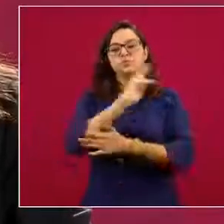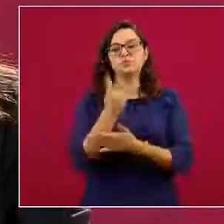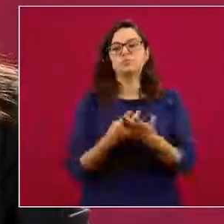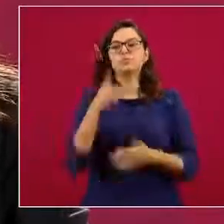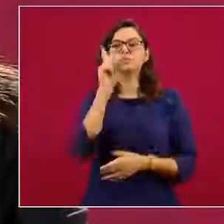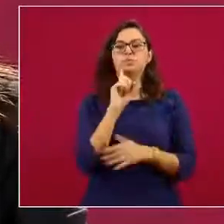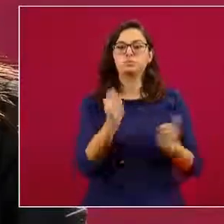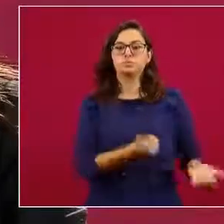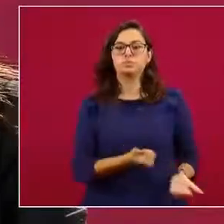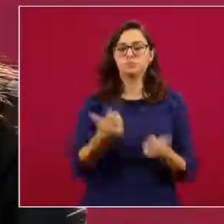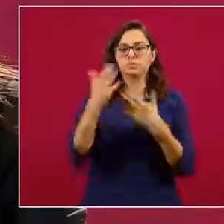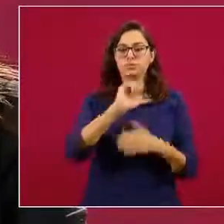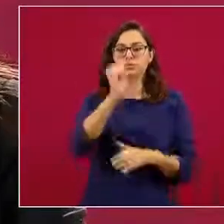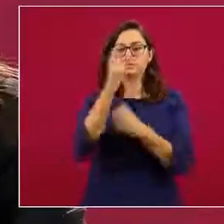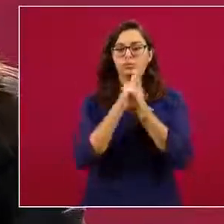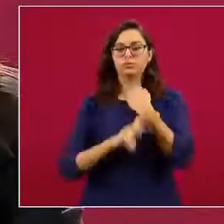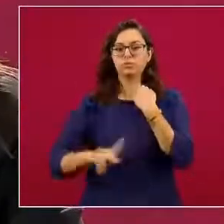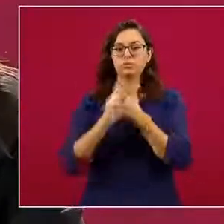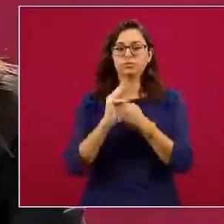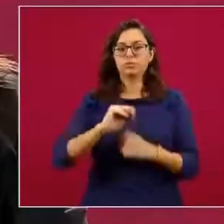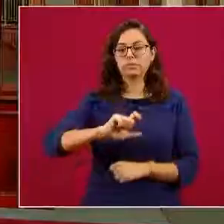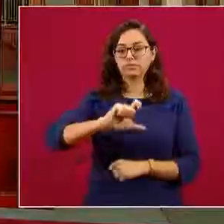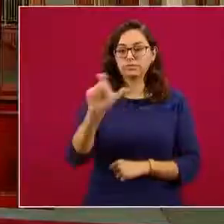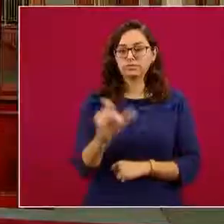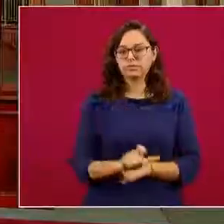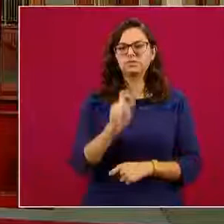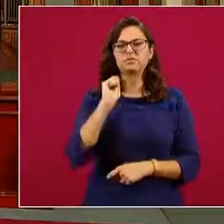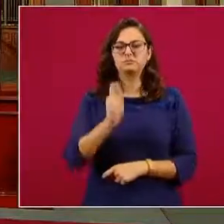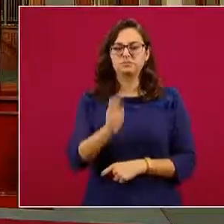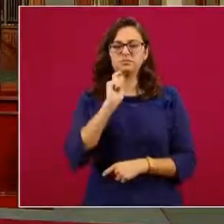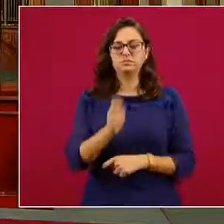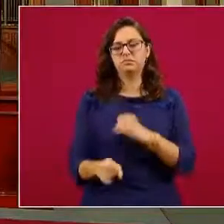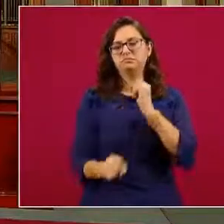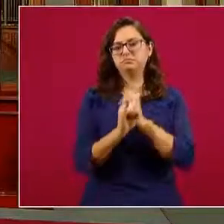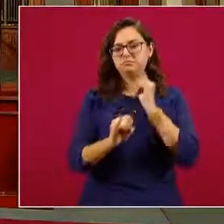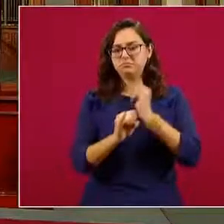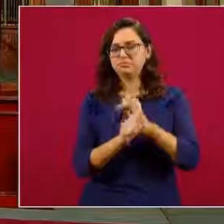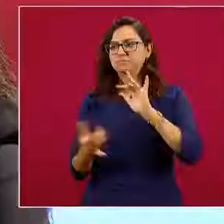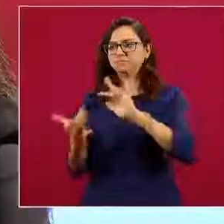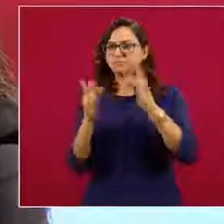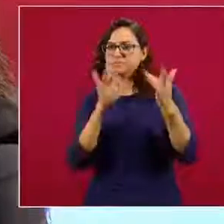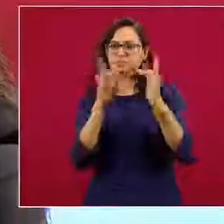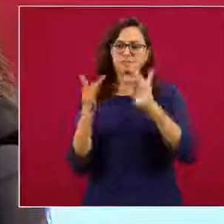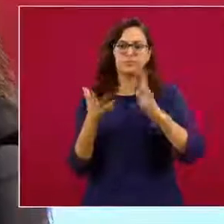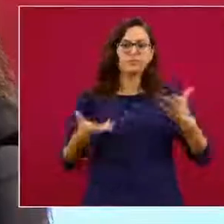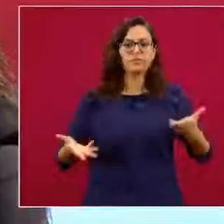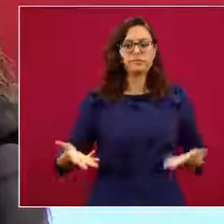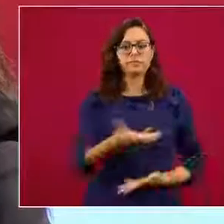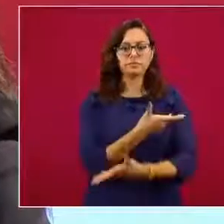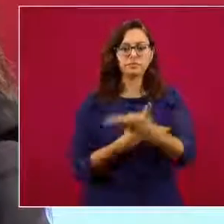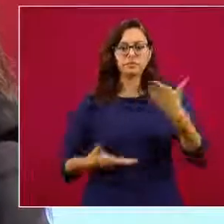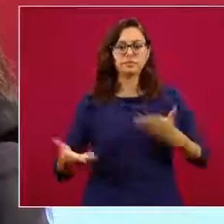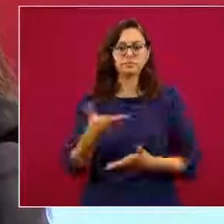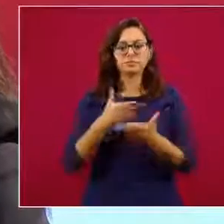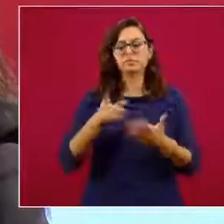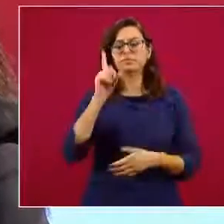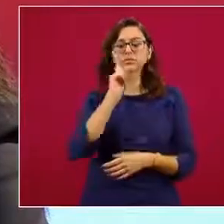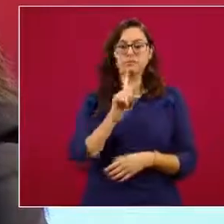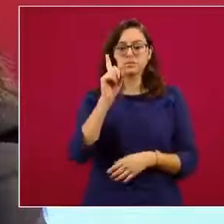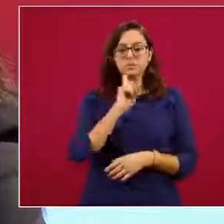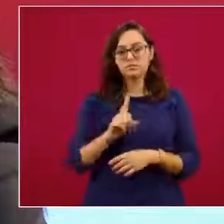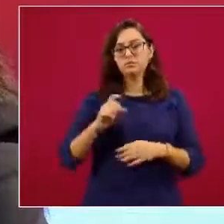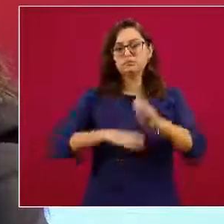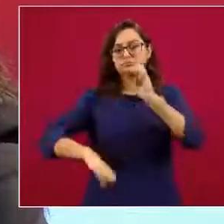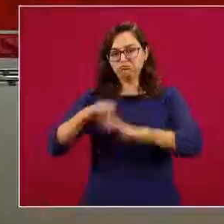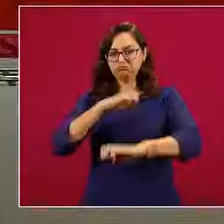de negocios virtual, pero que está complementada con un programa al cual puede tener acceso cualquier